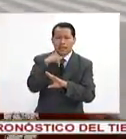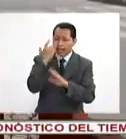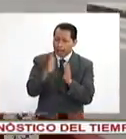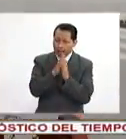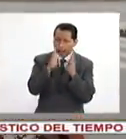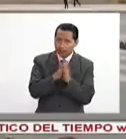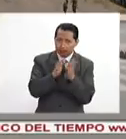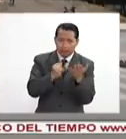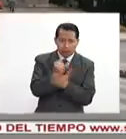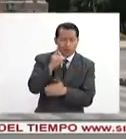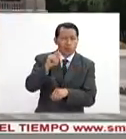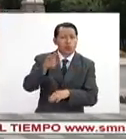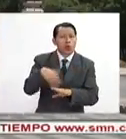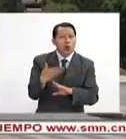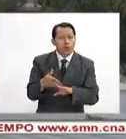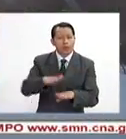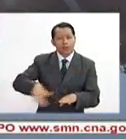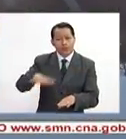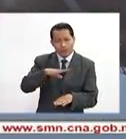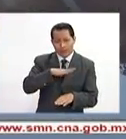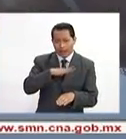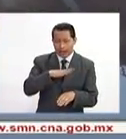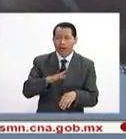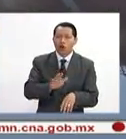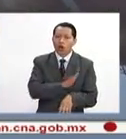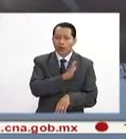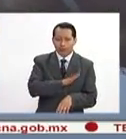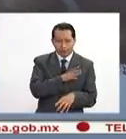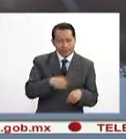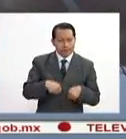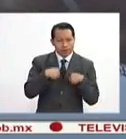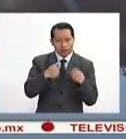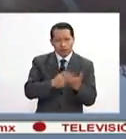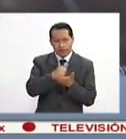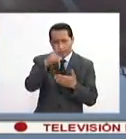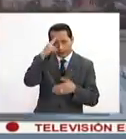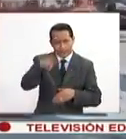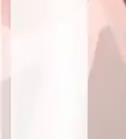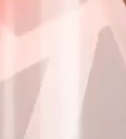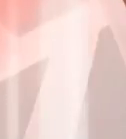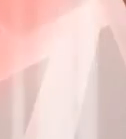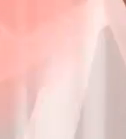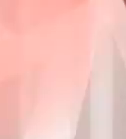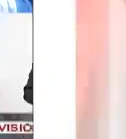decisiones que afectan directamente la calidad de vida de los habitantes de la Ciudad de México.